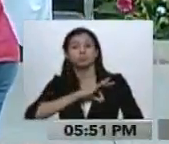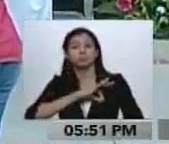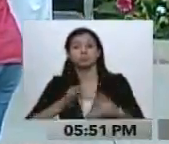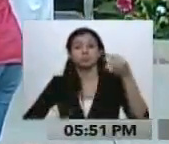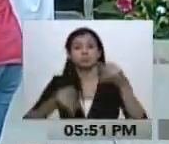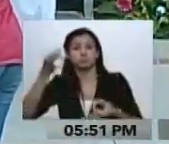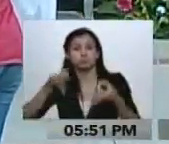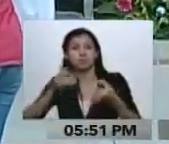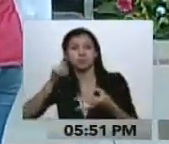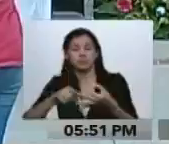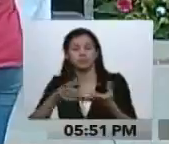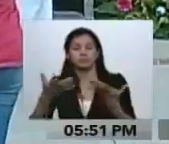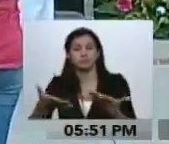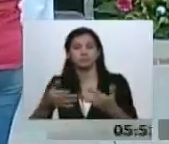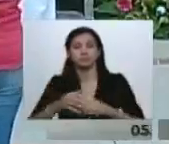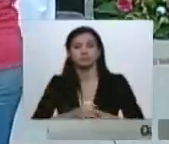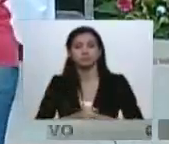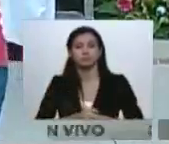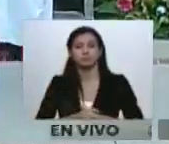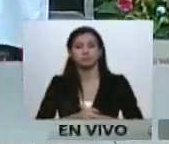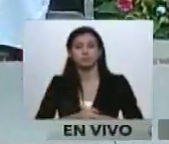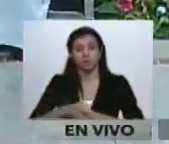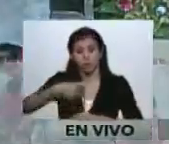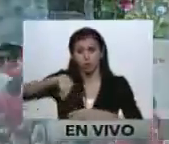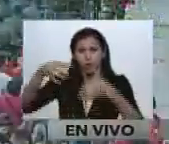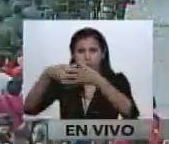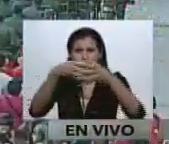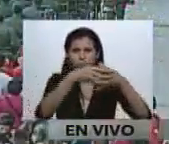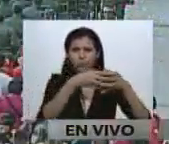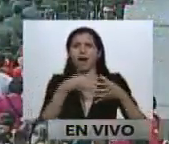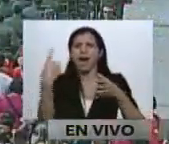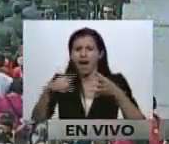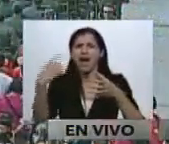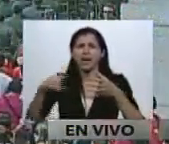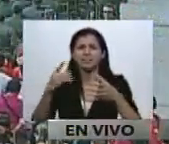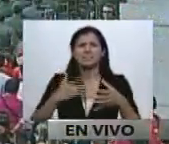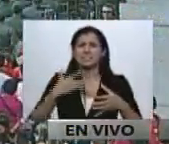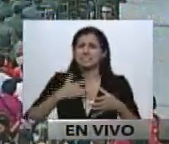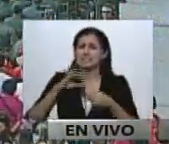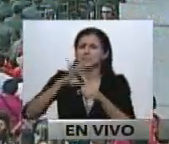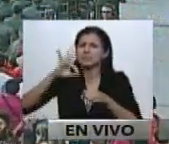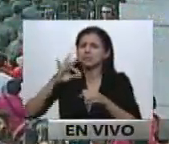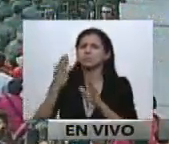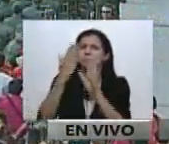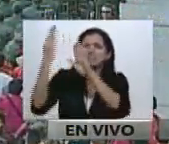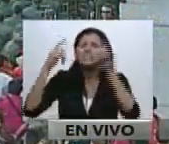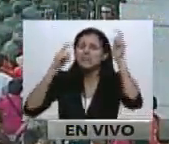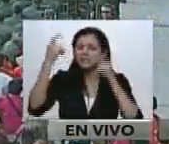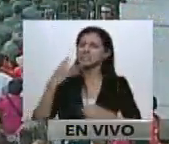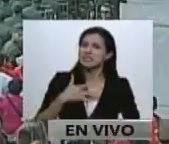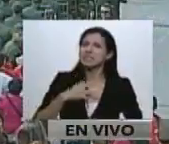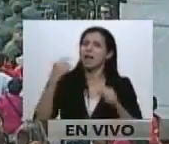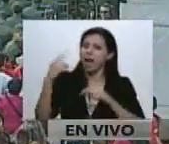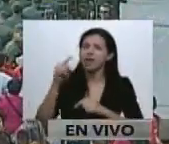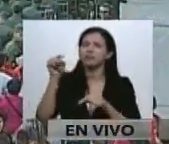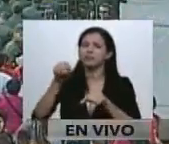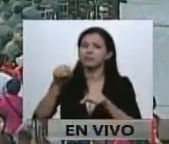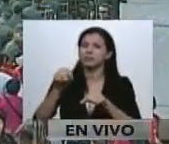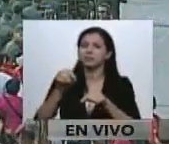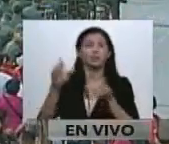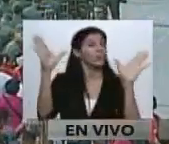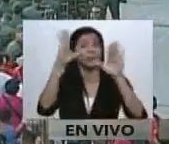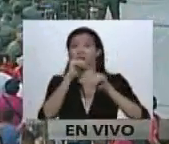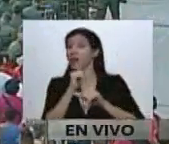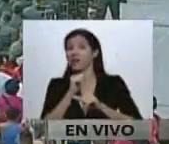la certeza de que en estos colectivos habita el espíritu del presidente Chávez. Allí no ha de haber